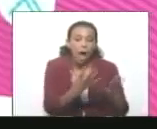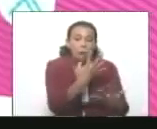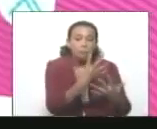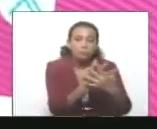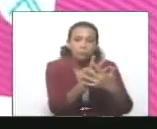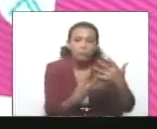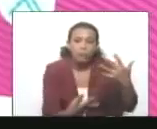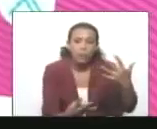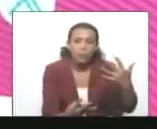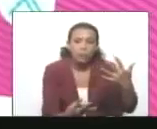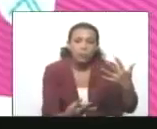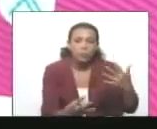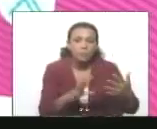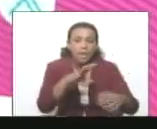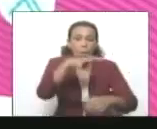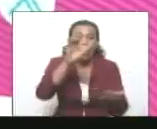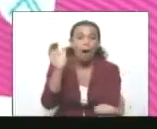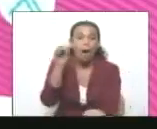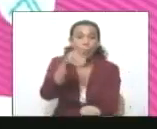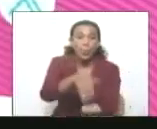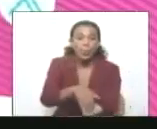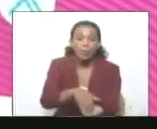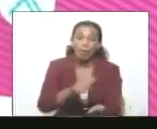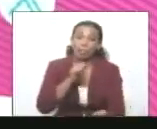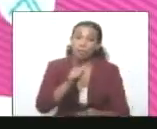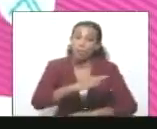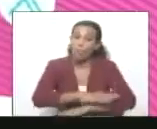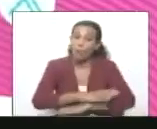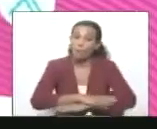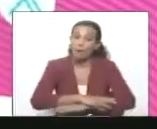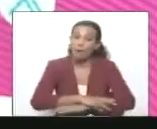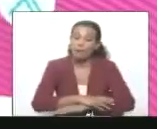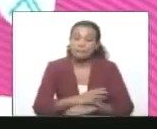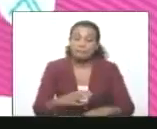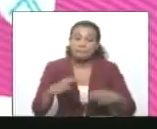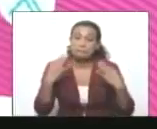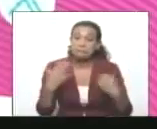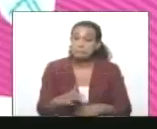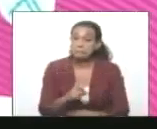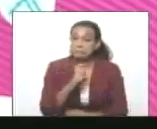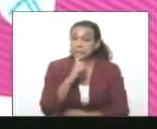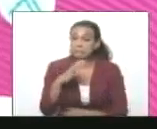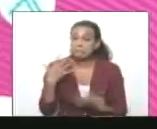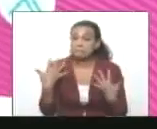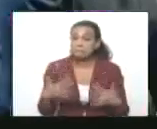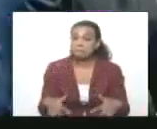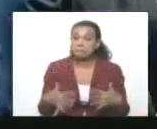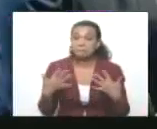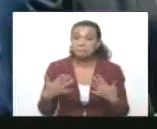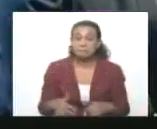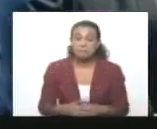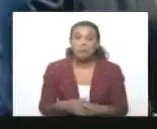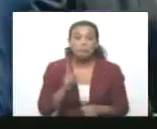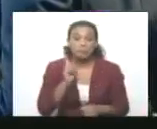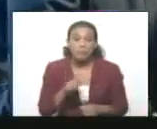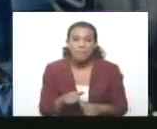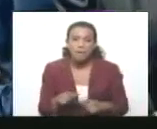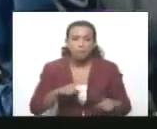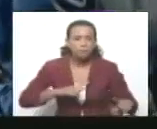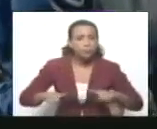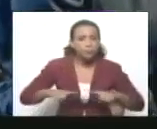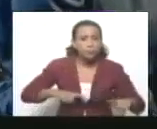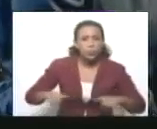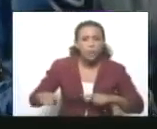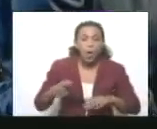penitenciarios que eran centros de delito brutal también hemos coordinado con